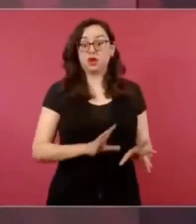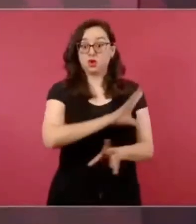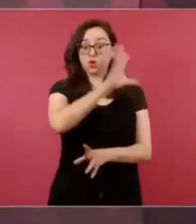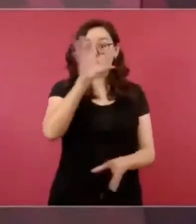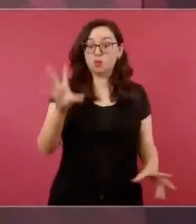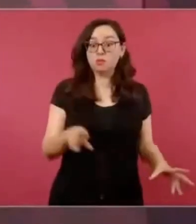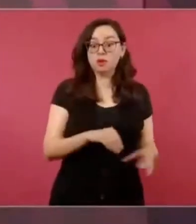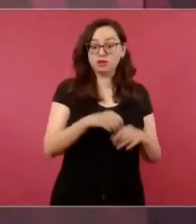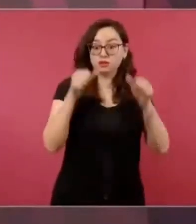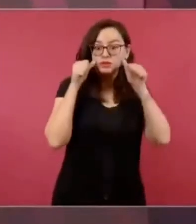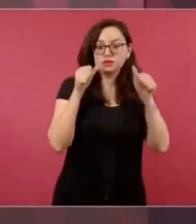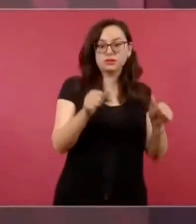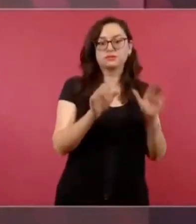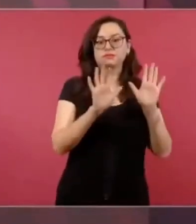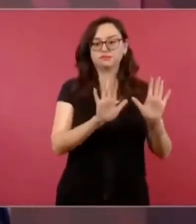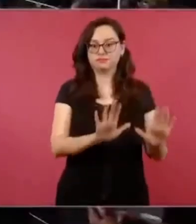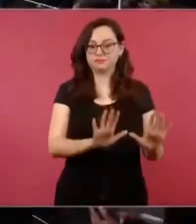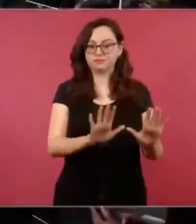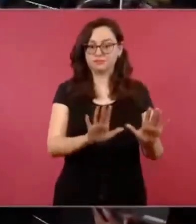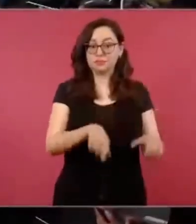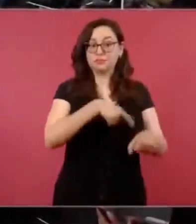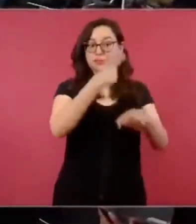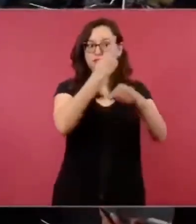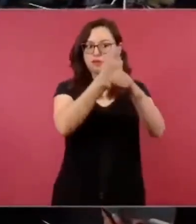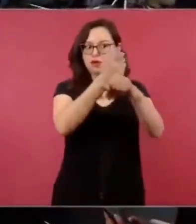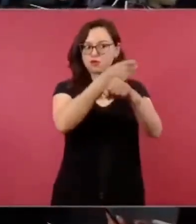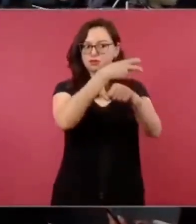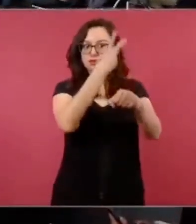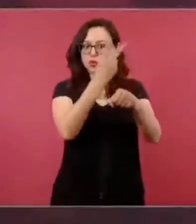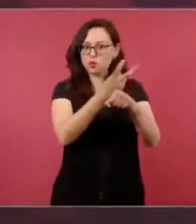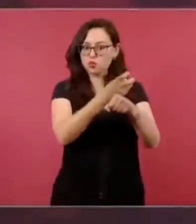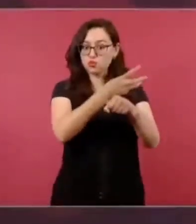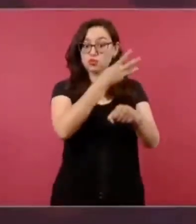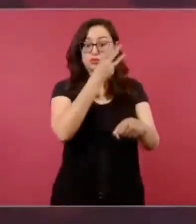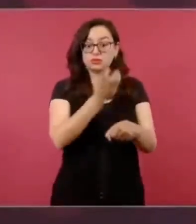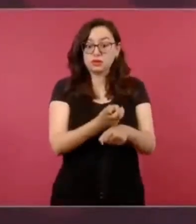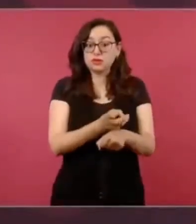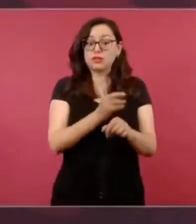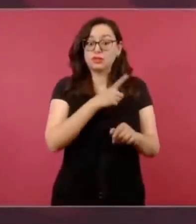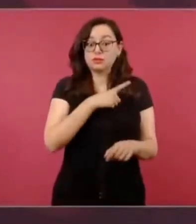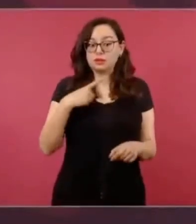Bueno, pues entonces decidimos, a ver,